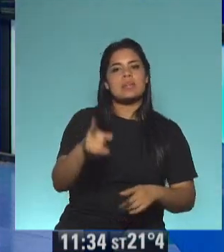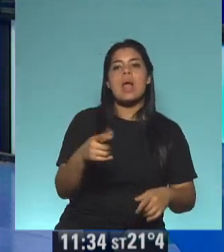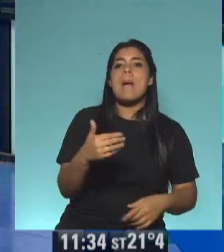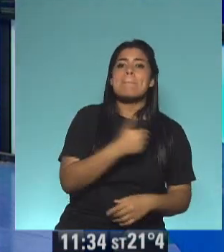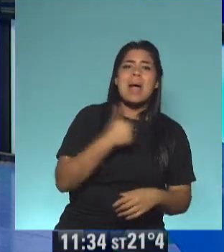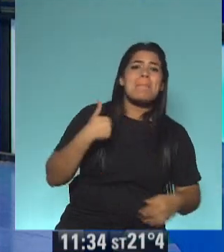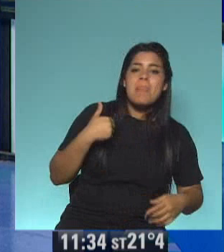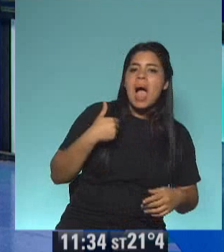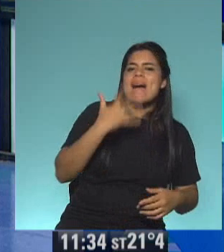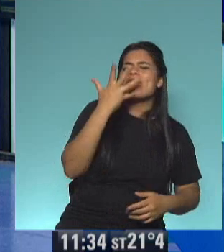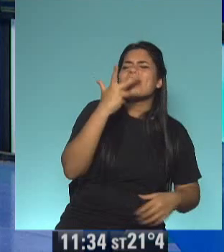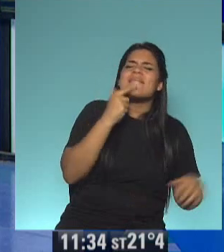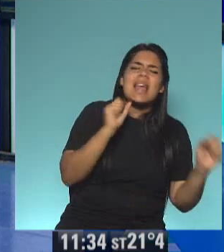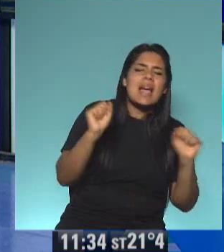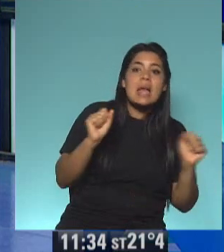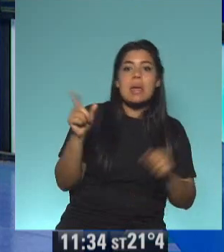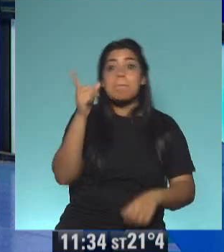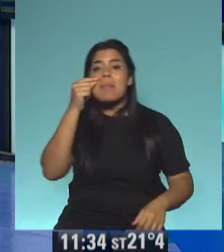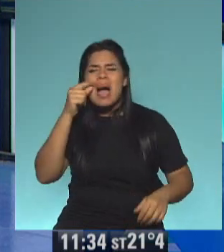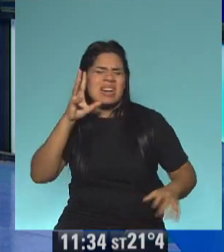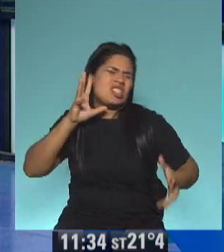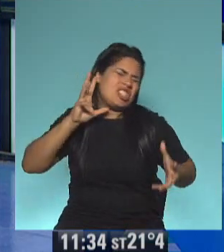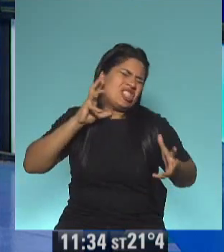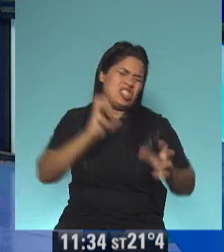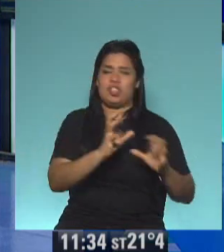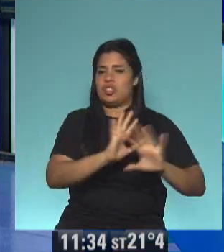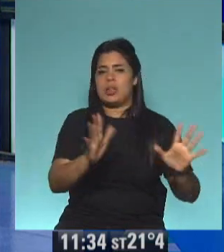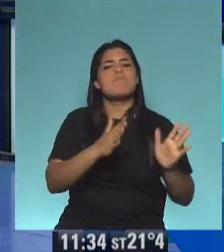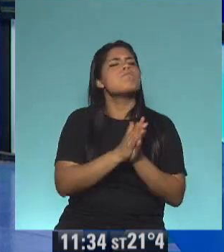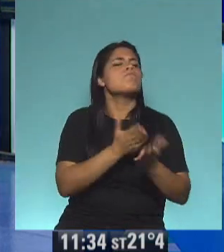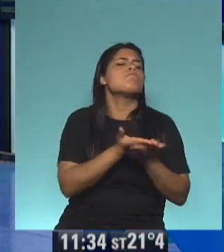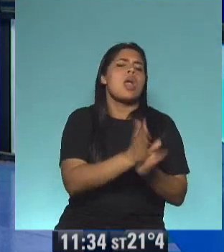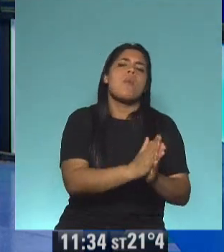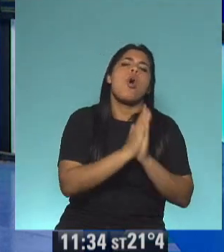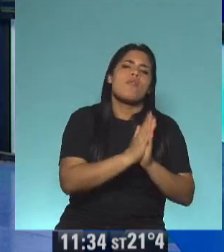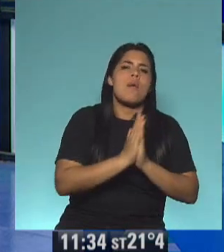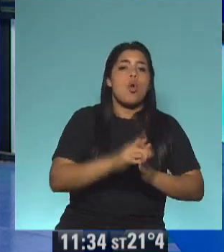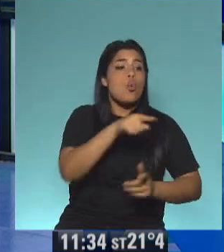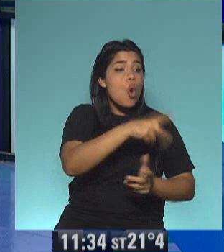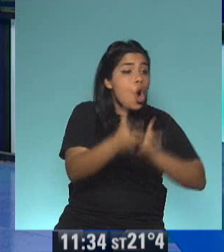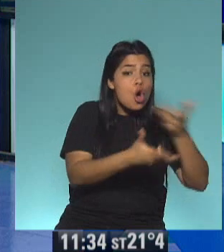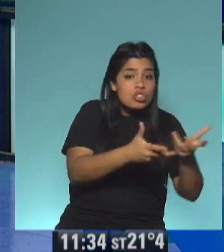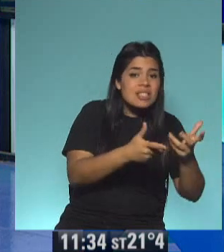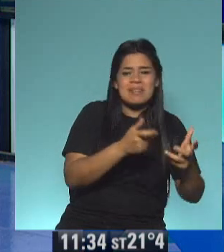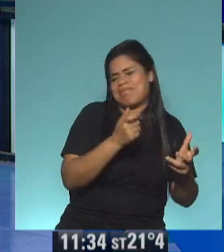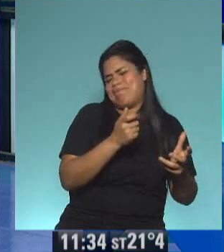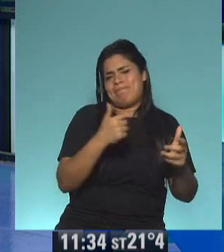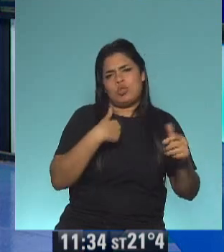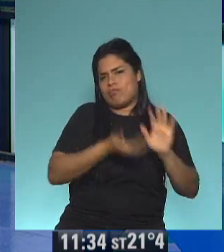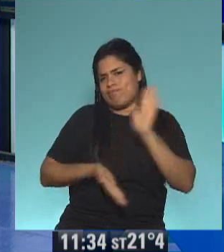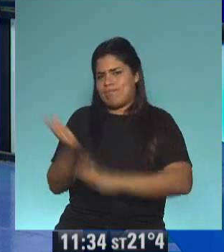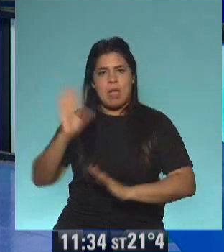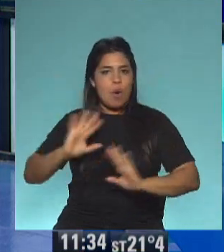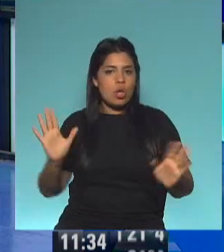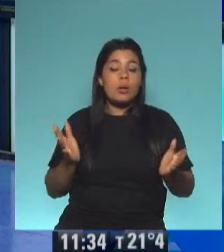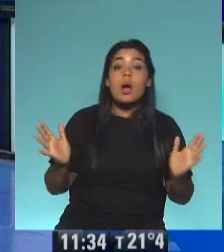papá lo odia. Entonces le pide, por favor, que cuando cocine que él no esté. Es que sí, cuando hervís brócoli o